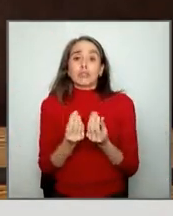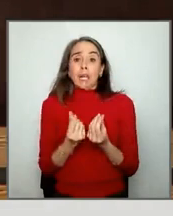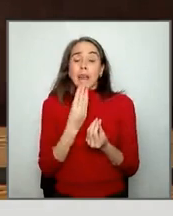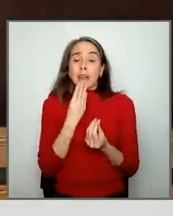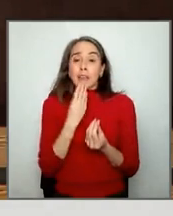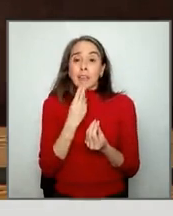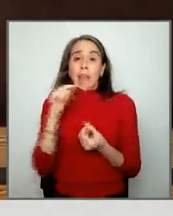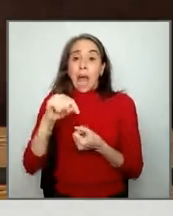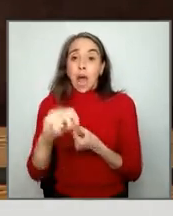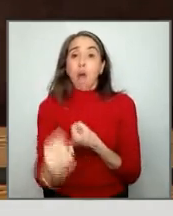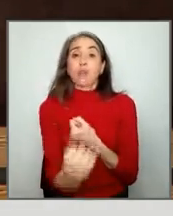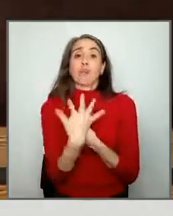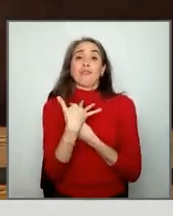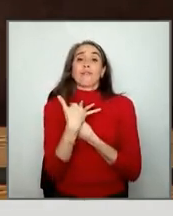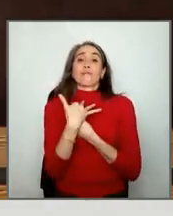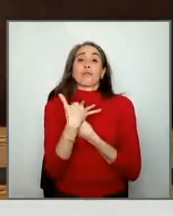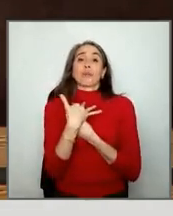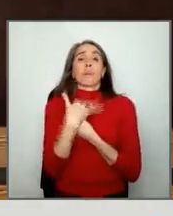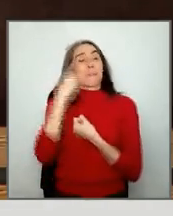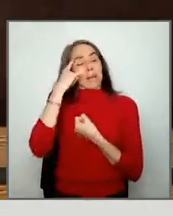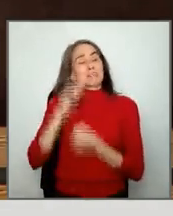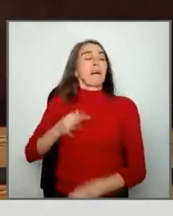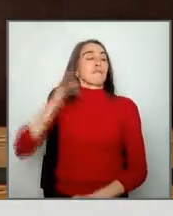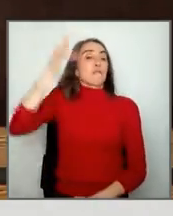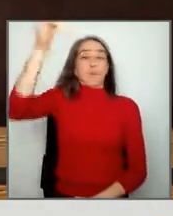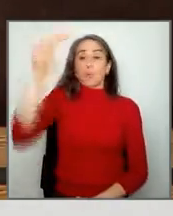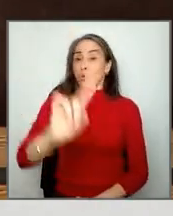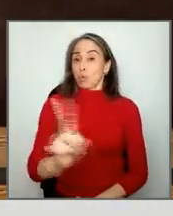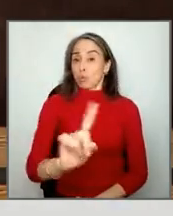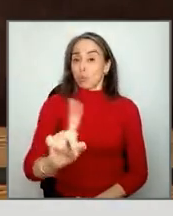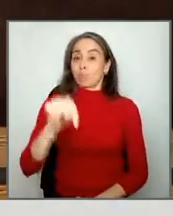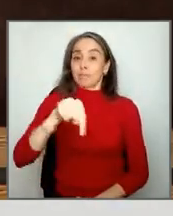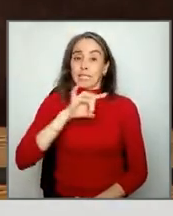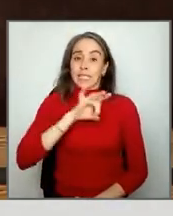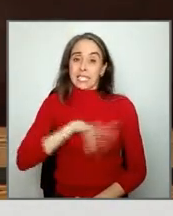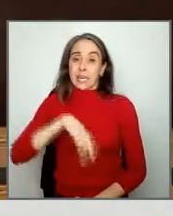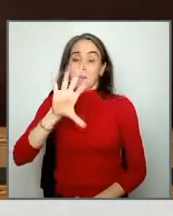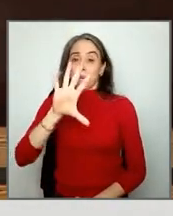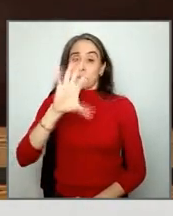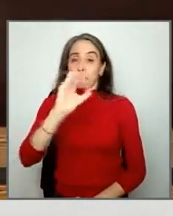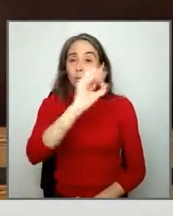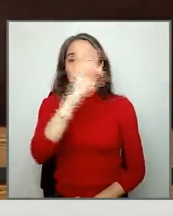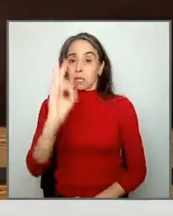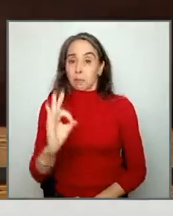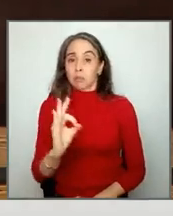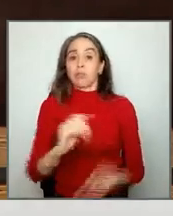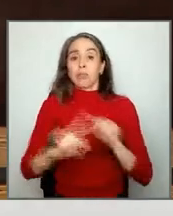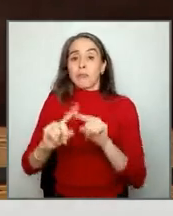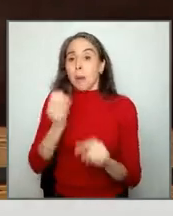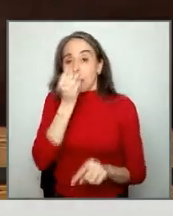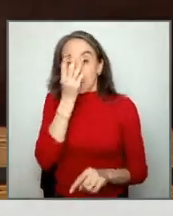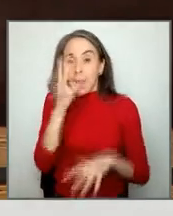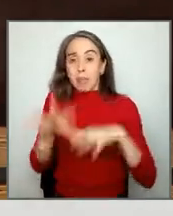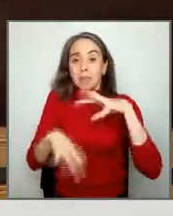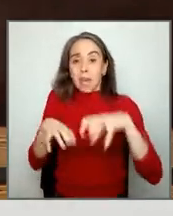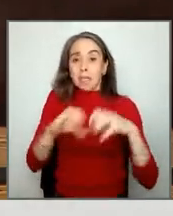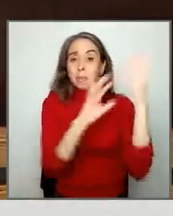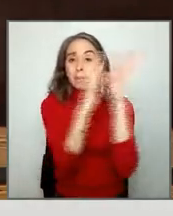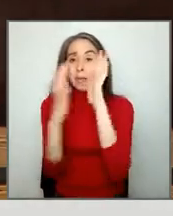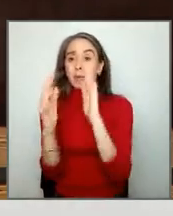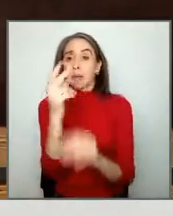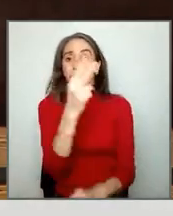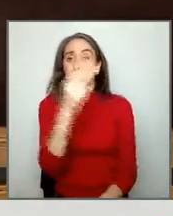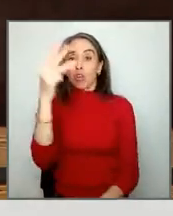futuro hoy en Chile más del 50 por ciento de las especies y dos tercios de nuestros